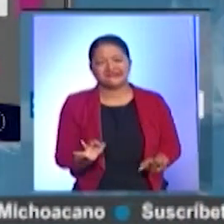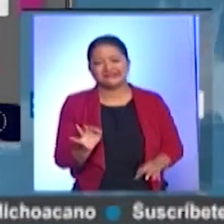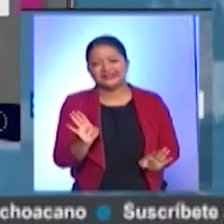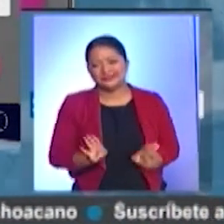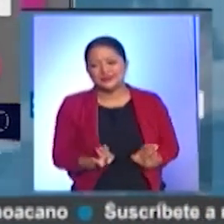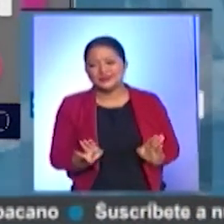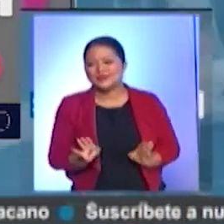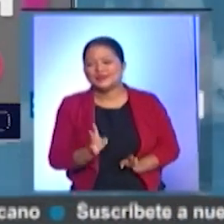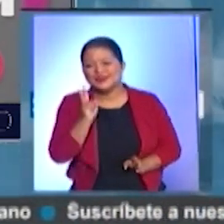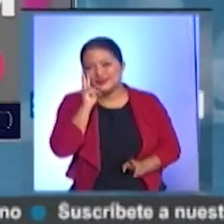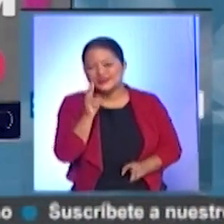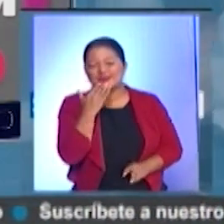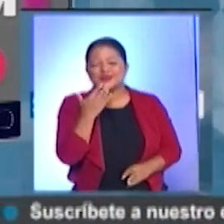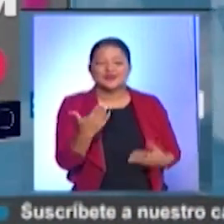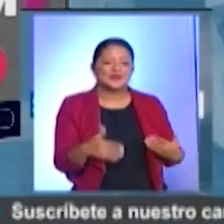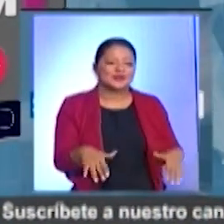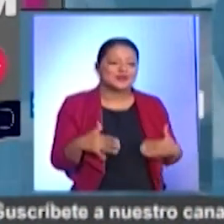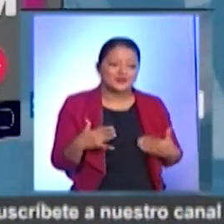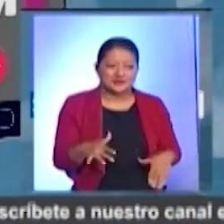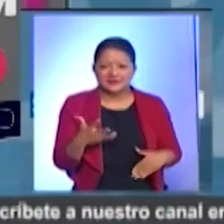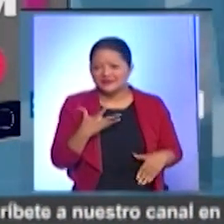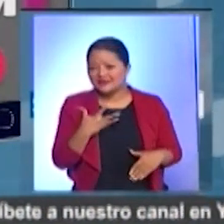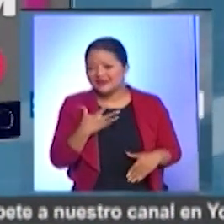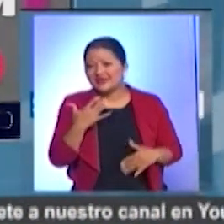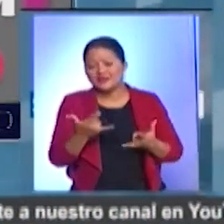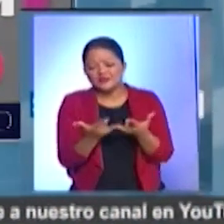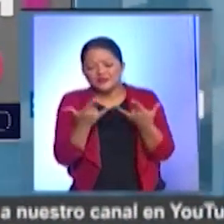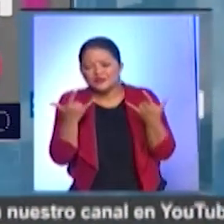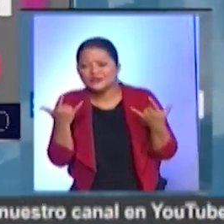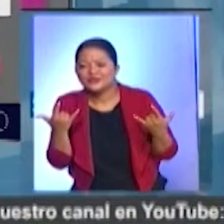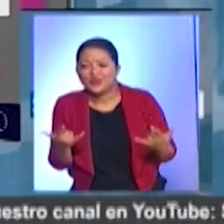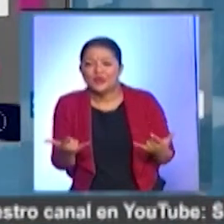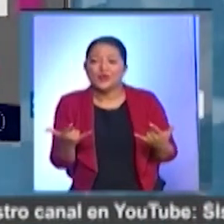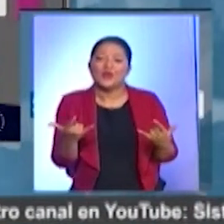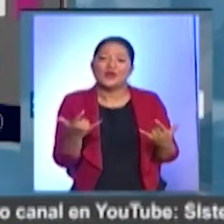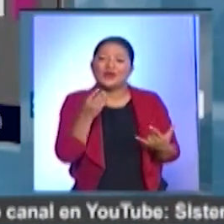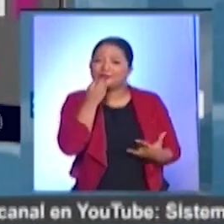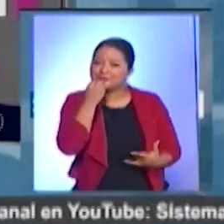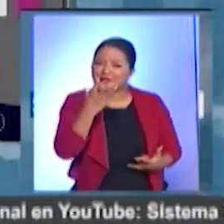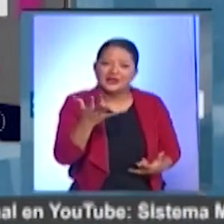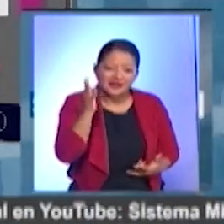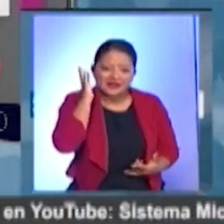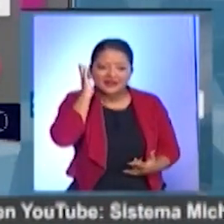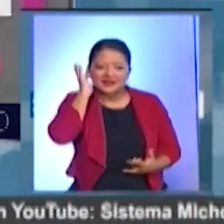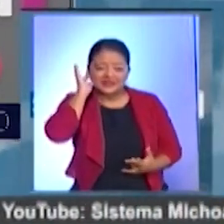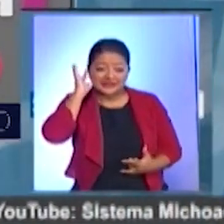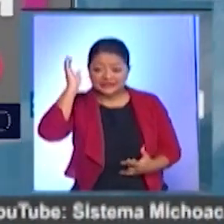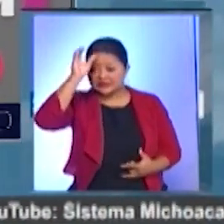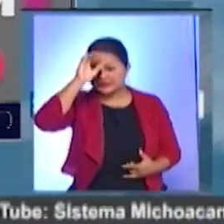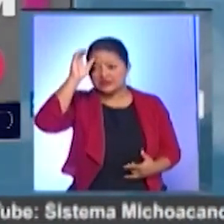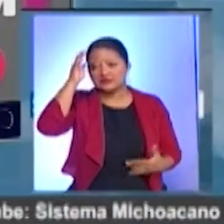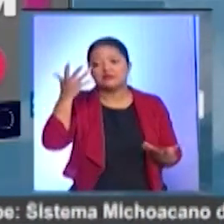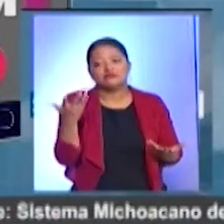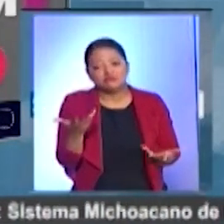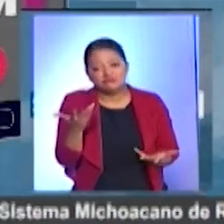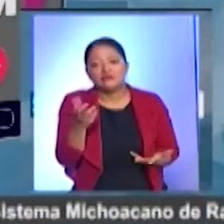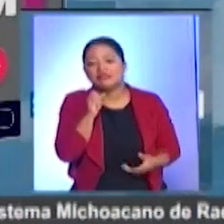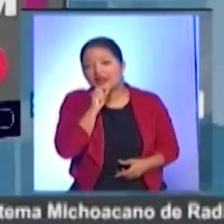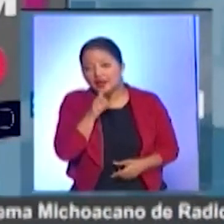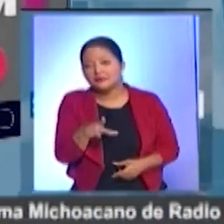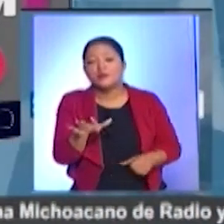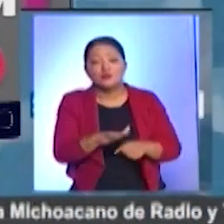aparte pues llegar a mucha gente tiene una gran historia y la ciencia pues es una herramienta del conocimiento